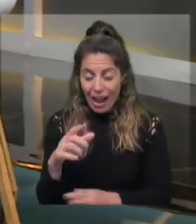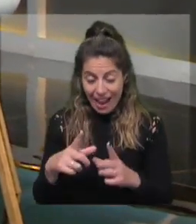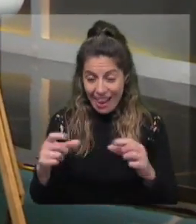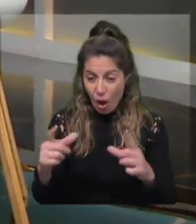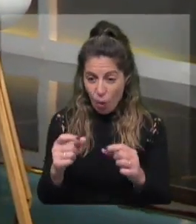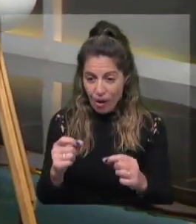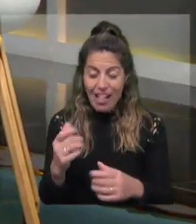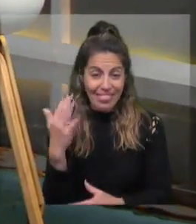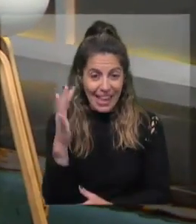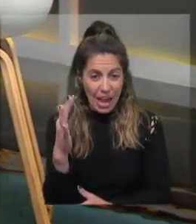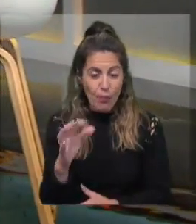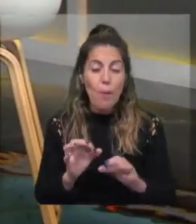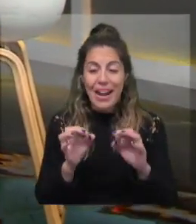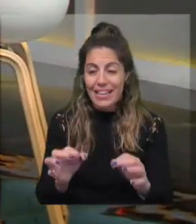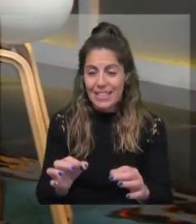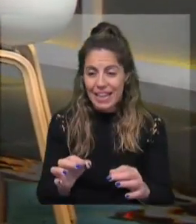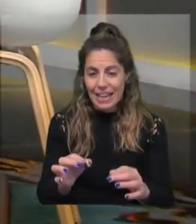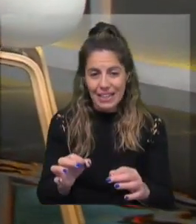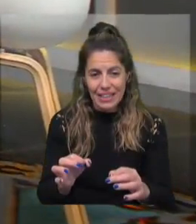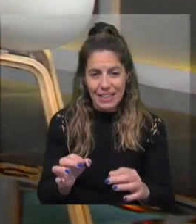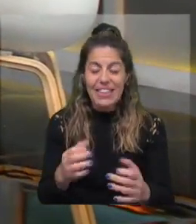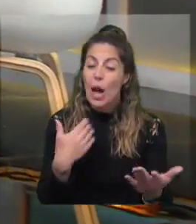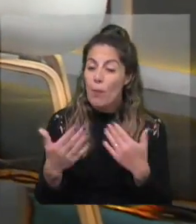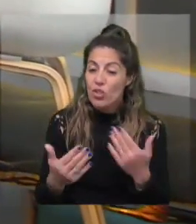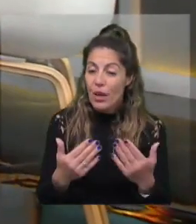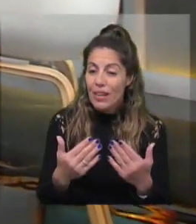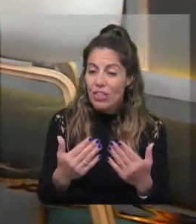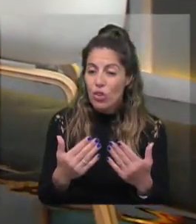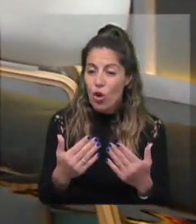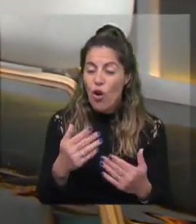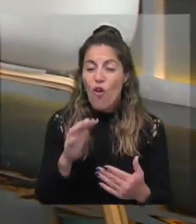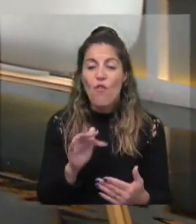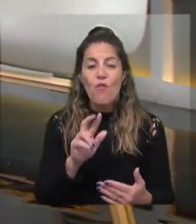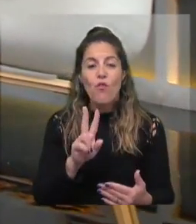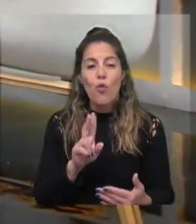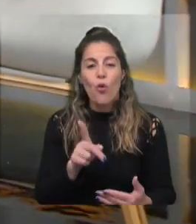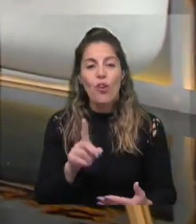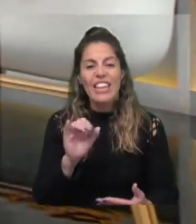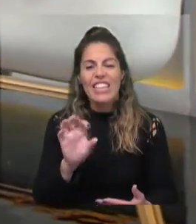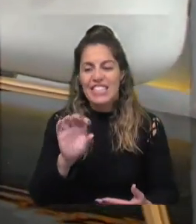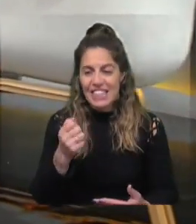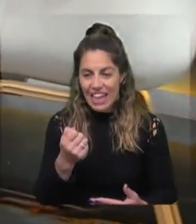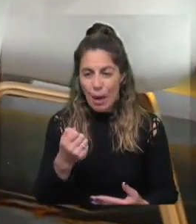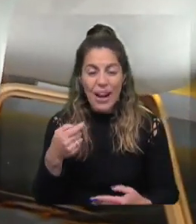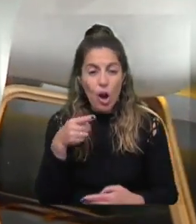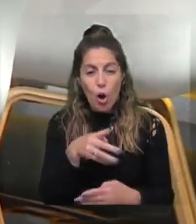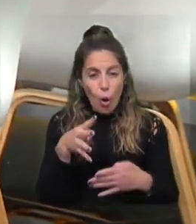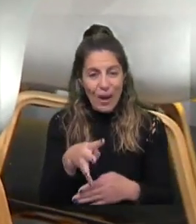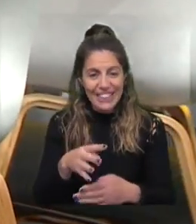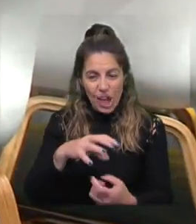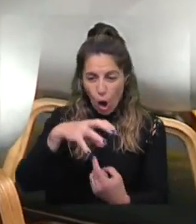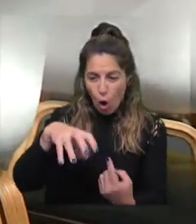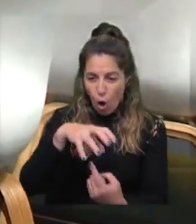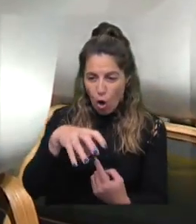en este caso, para llegar a que, bueno, a ver, estamos hablando de un fungicida, de un agente para combatir hongos. ¿Por qué buscaron